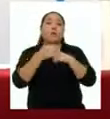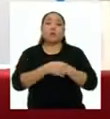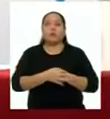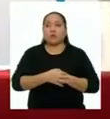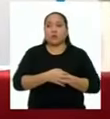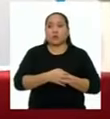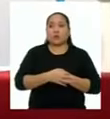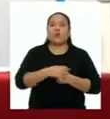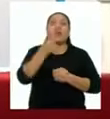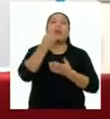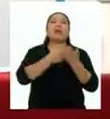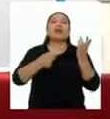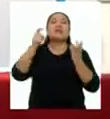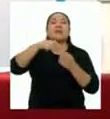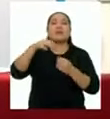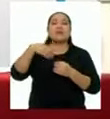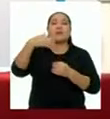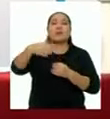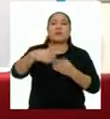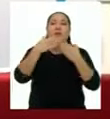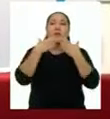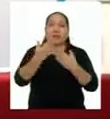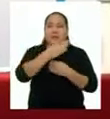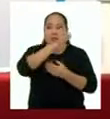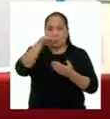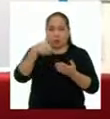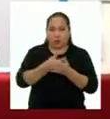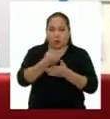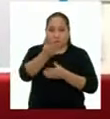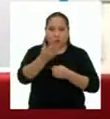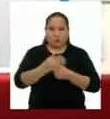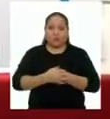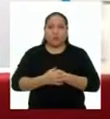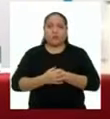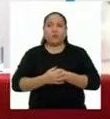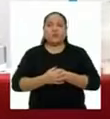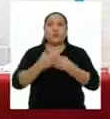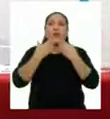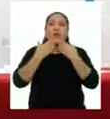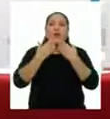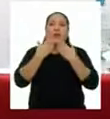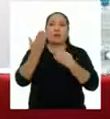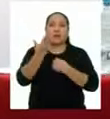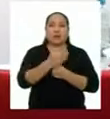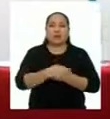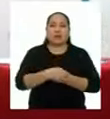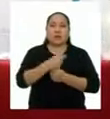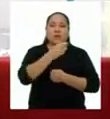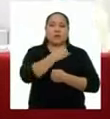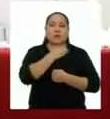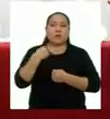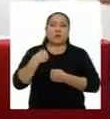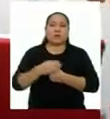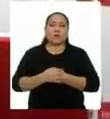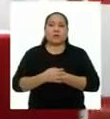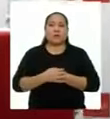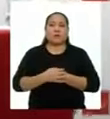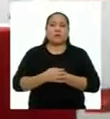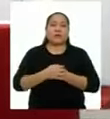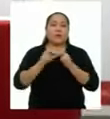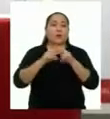lo que habría que hacer adelante. Muchísimas gracias a todos. Muchas gracias, señor ministro. Entonces damos pase